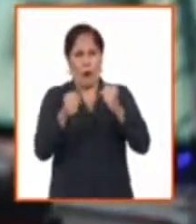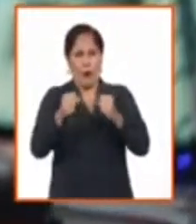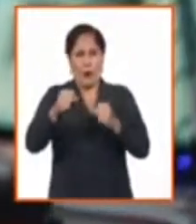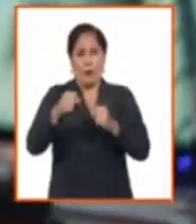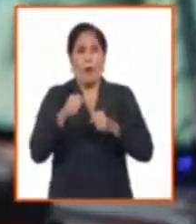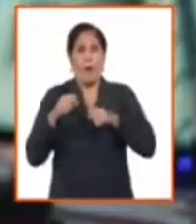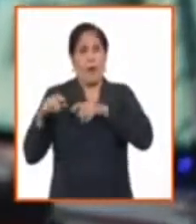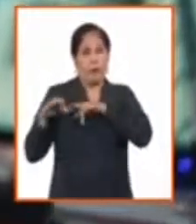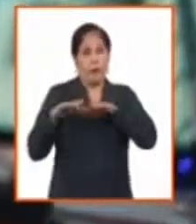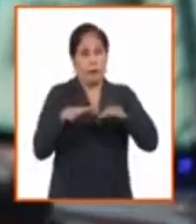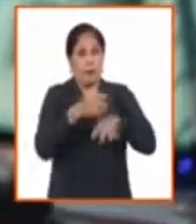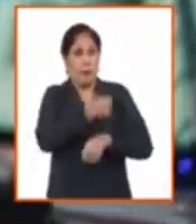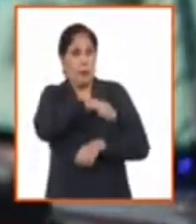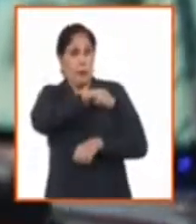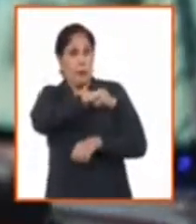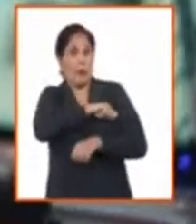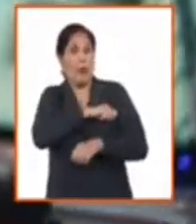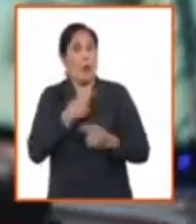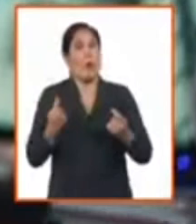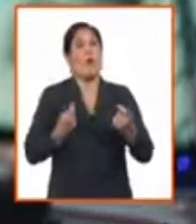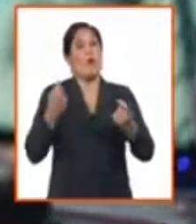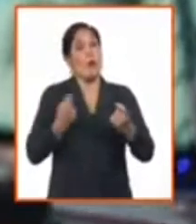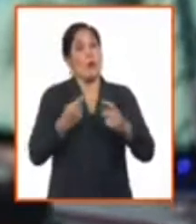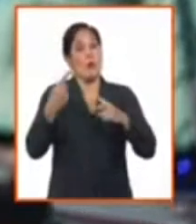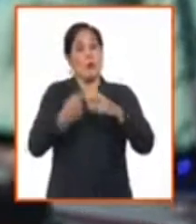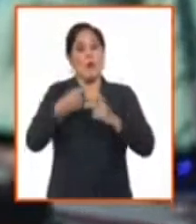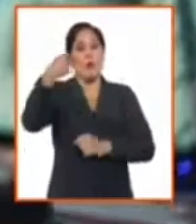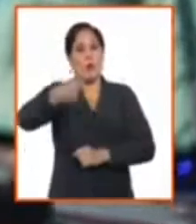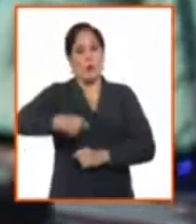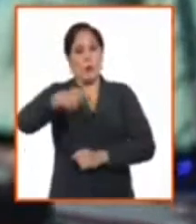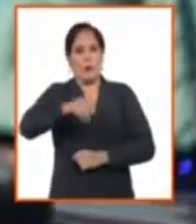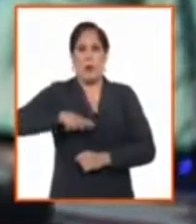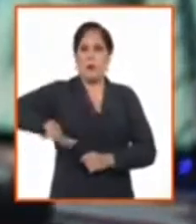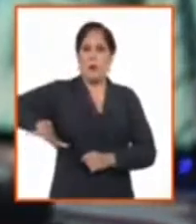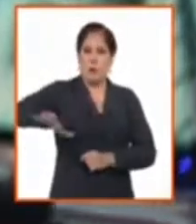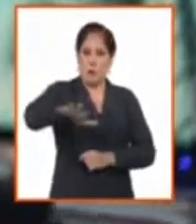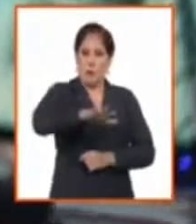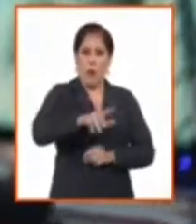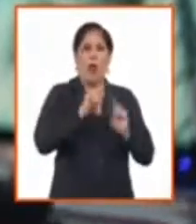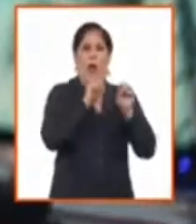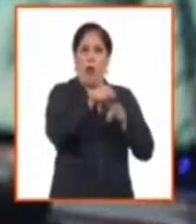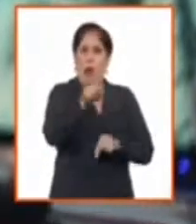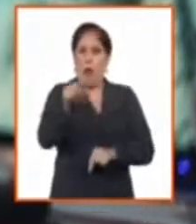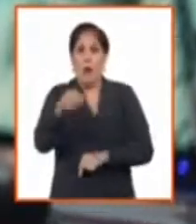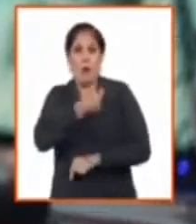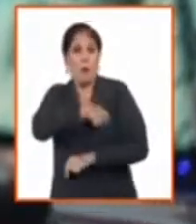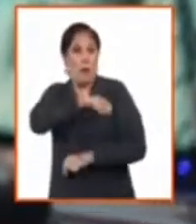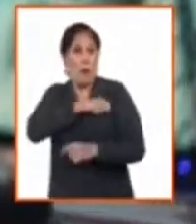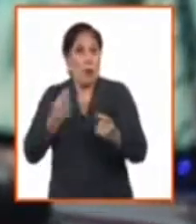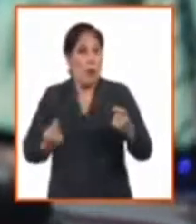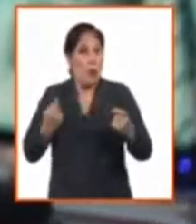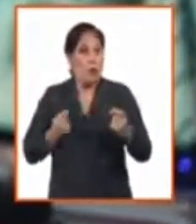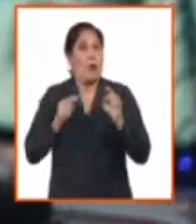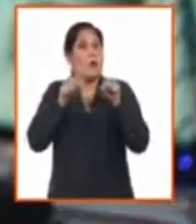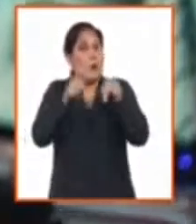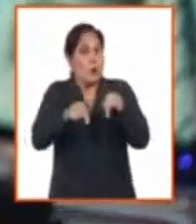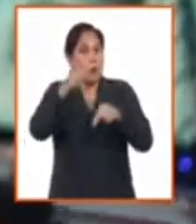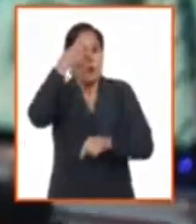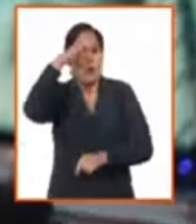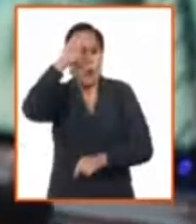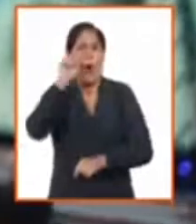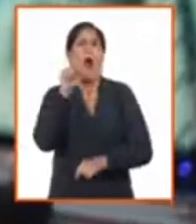movilizados y en inspiradora lucha por la justicia social donde quiera que haya pueblos en lucha siempre estará cuba